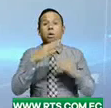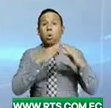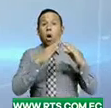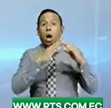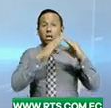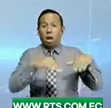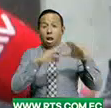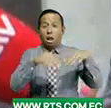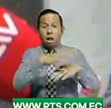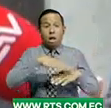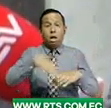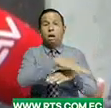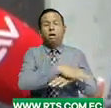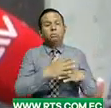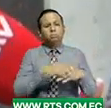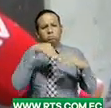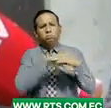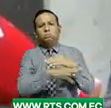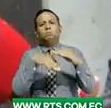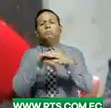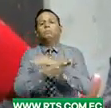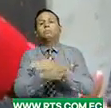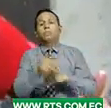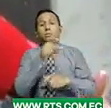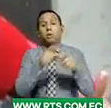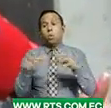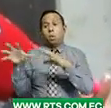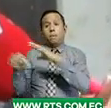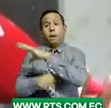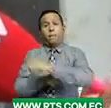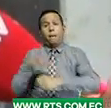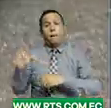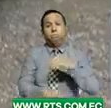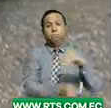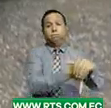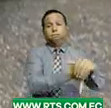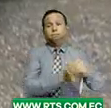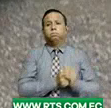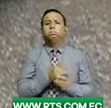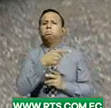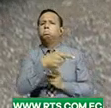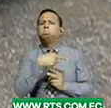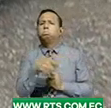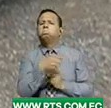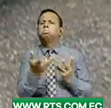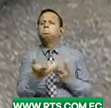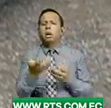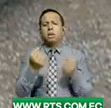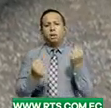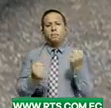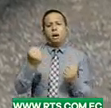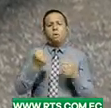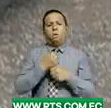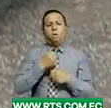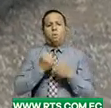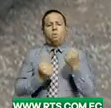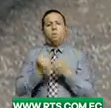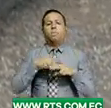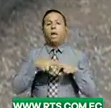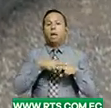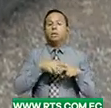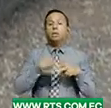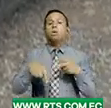para mantener retenidas a personas en contra de su voluntad. Eran choferes profesionales, uno taxista y el otro conductor de